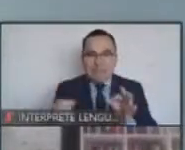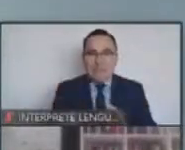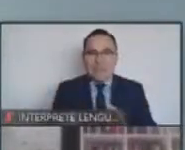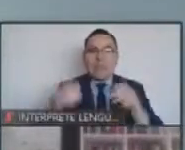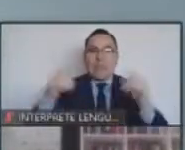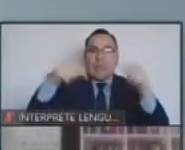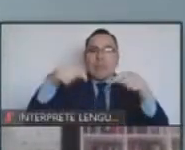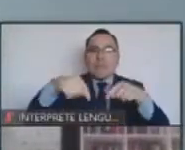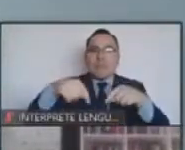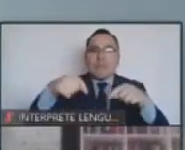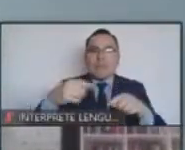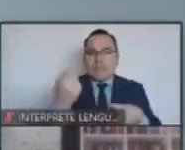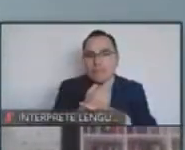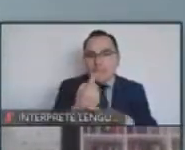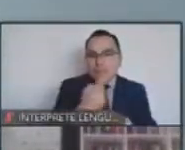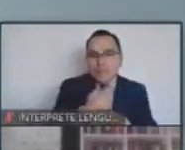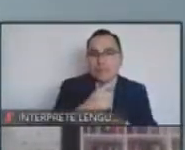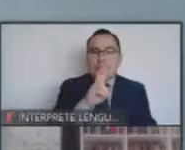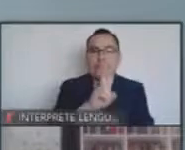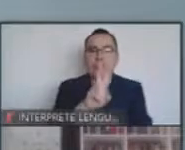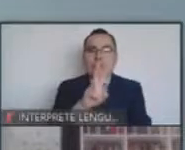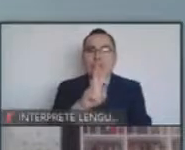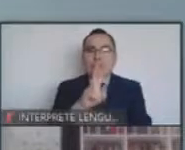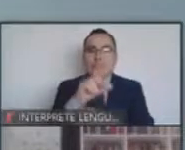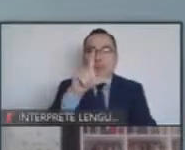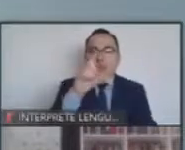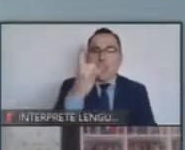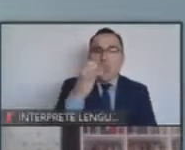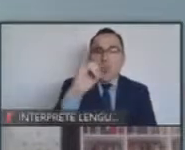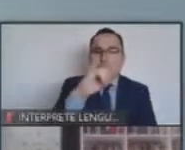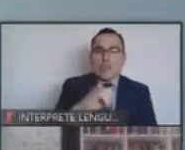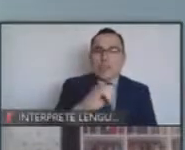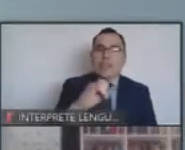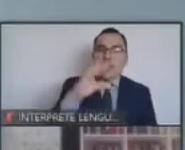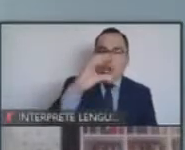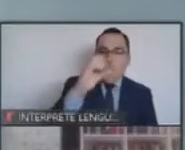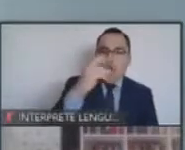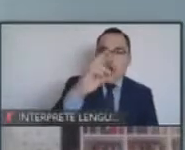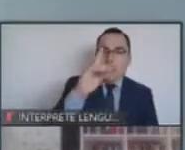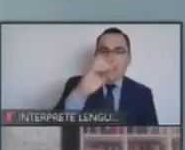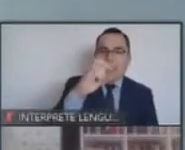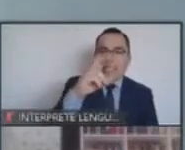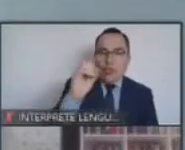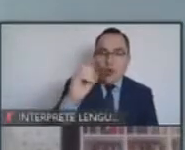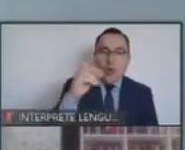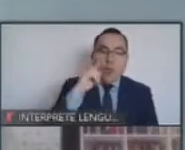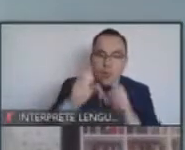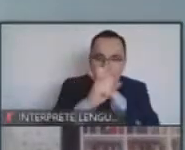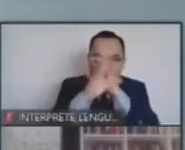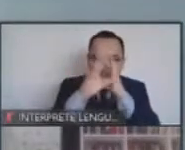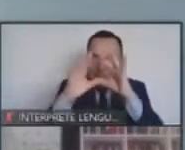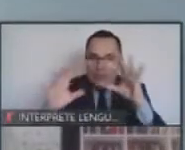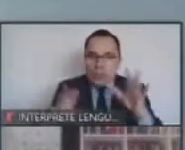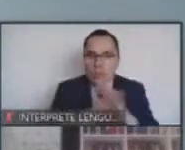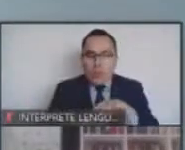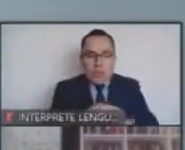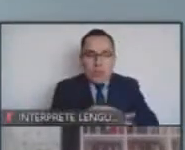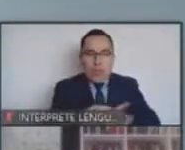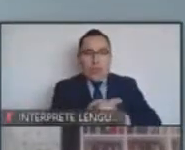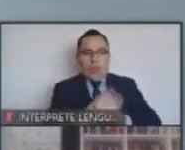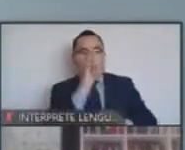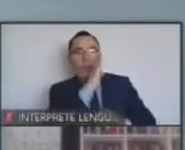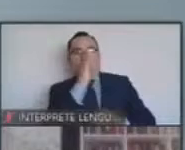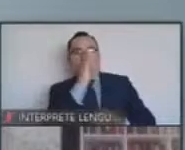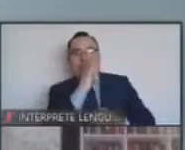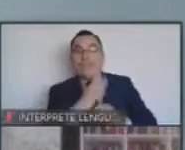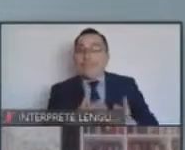ustedes al profesor Luis Cordero sobre transparencia y corrupción. El profesor Cordero, también